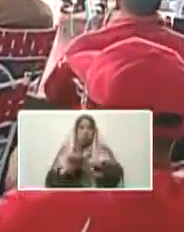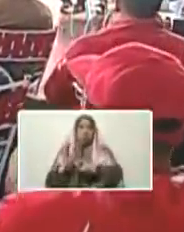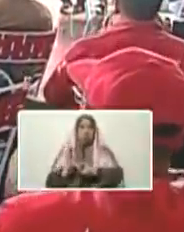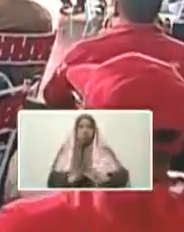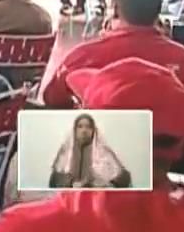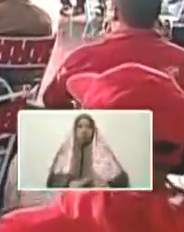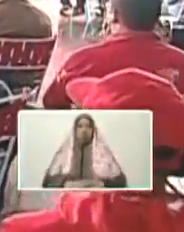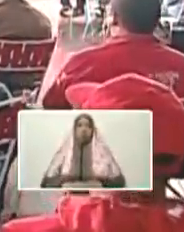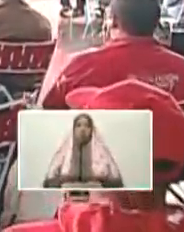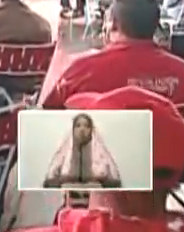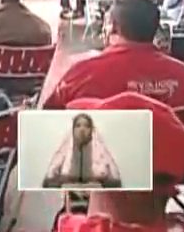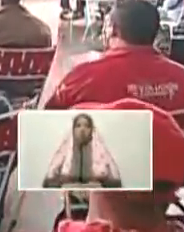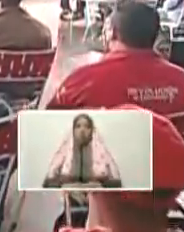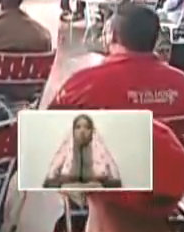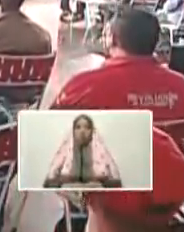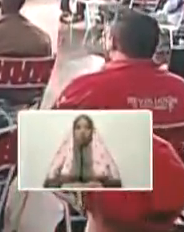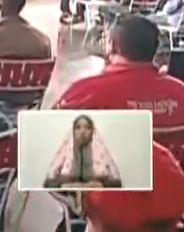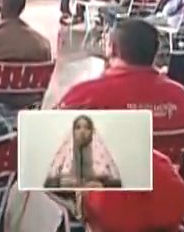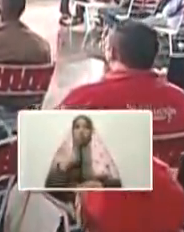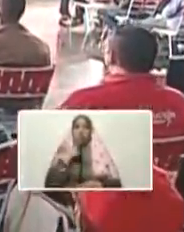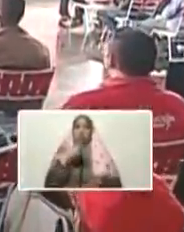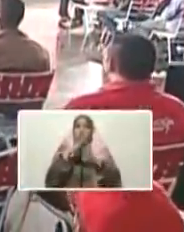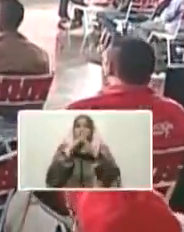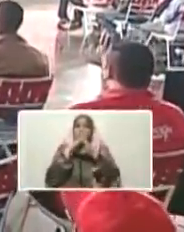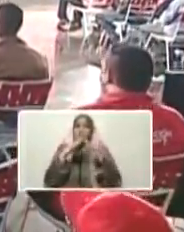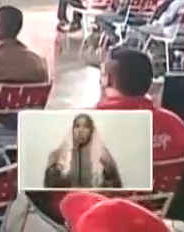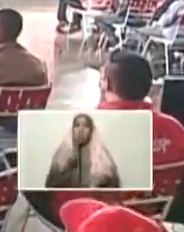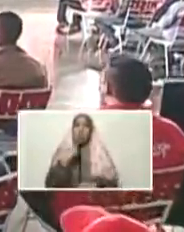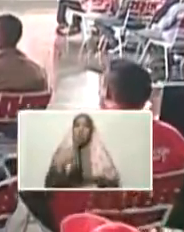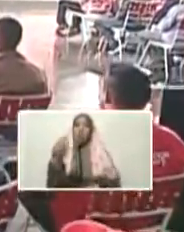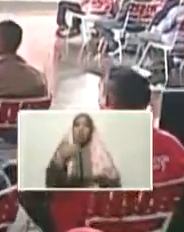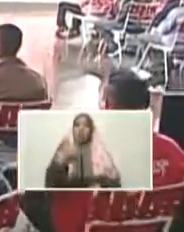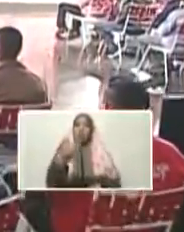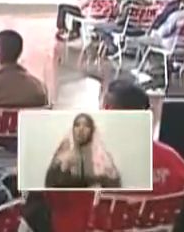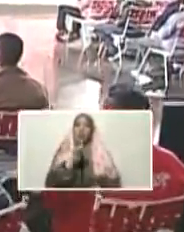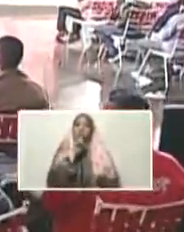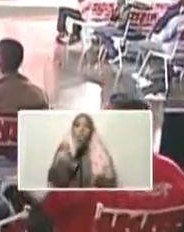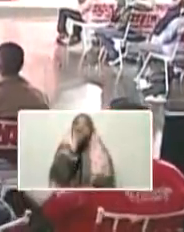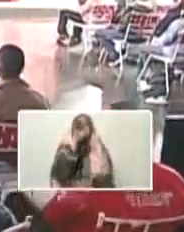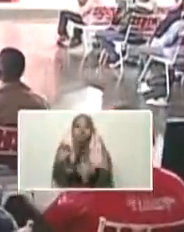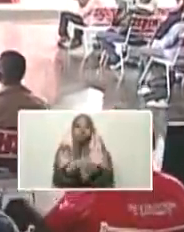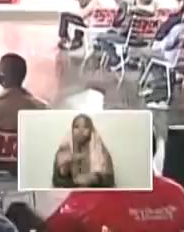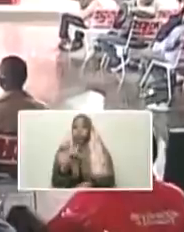ellos y decirles todas las verdades que tenemos que decir y no callar ninguna